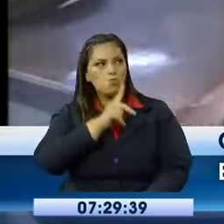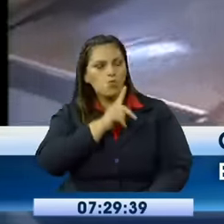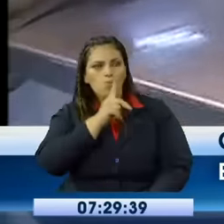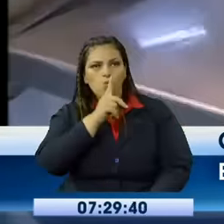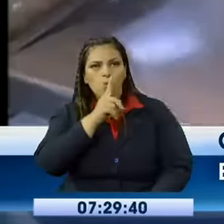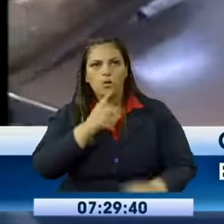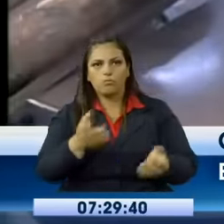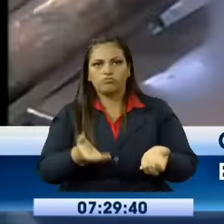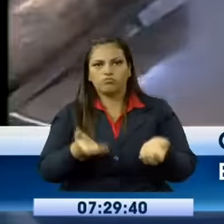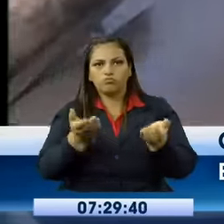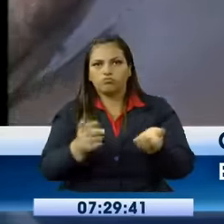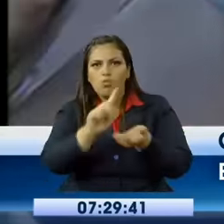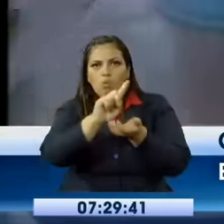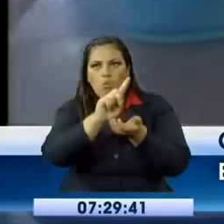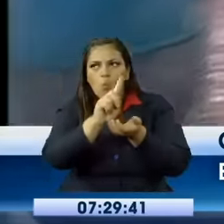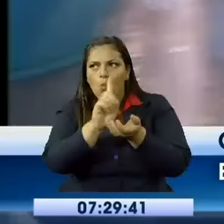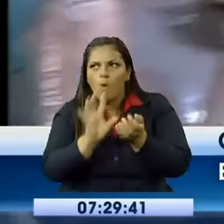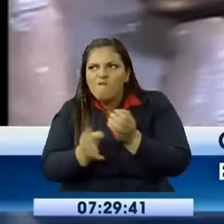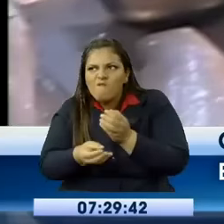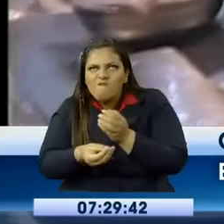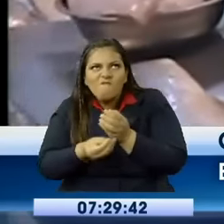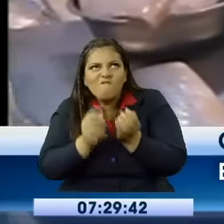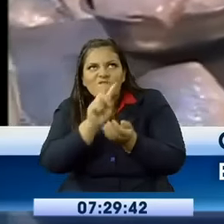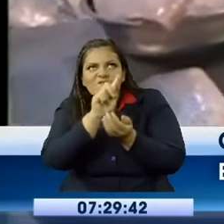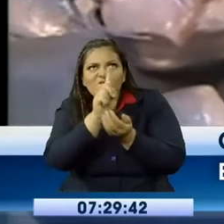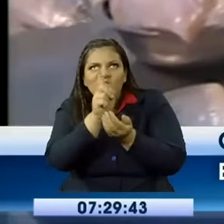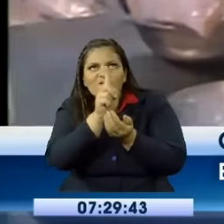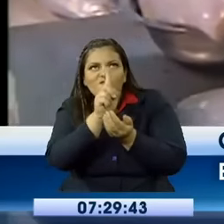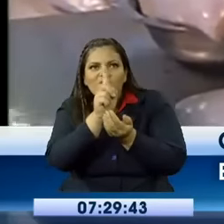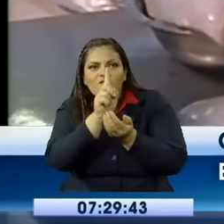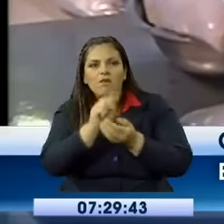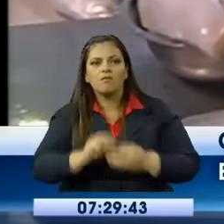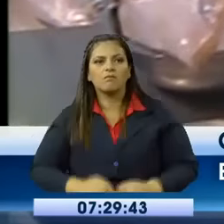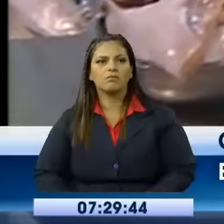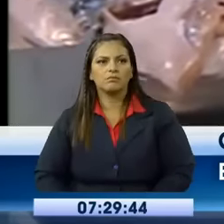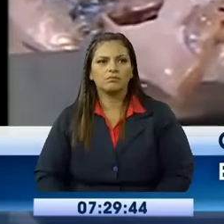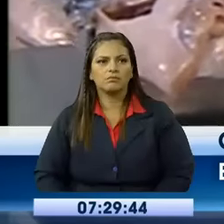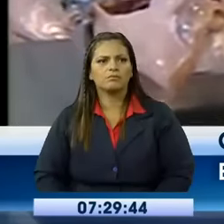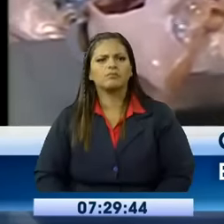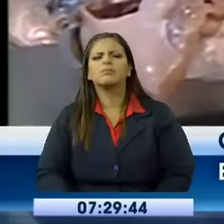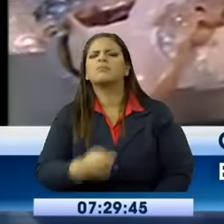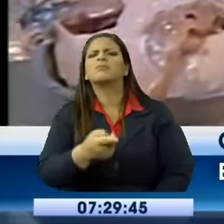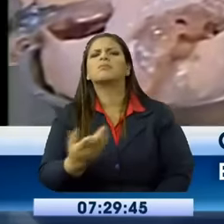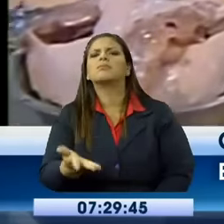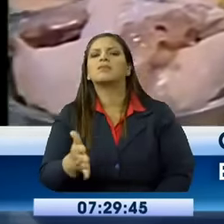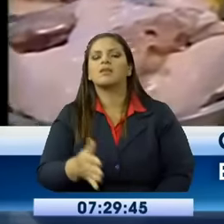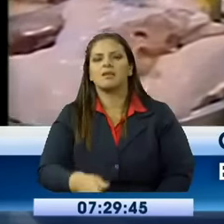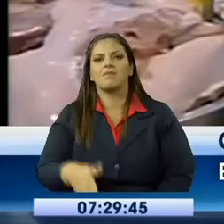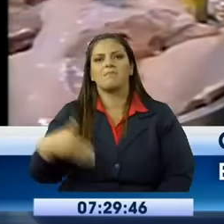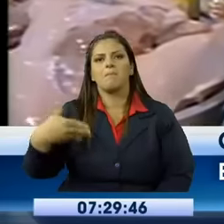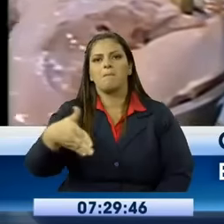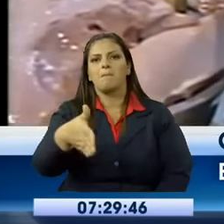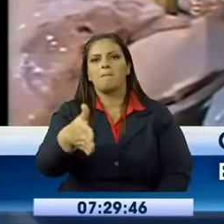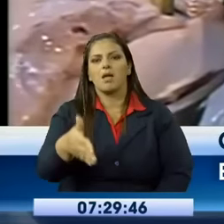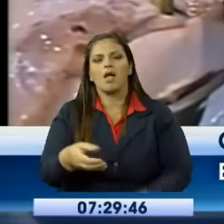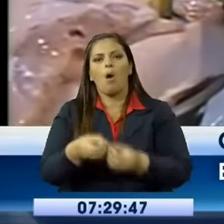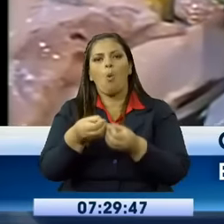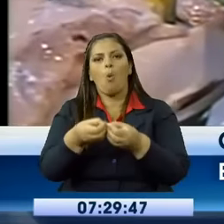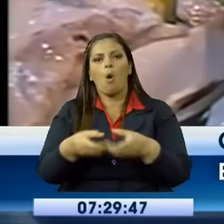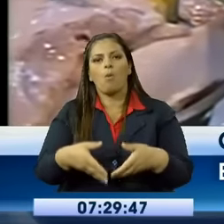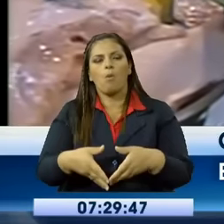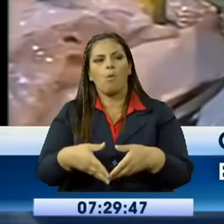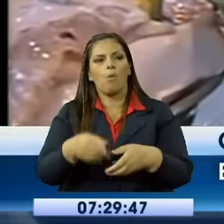Intendencia. Disculpe, ¿qué es esto, amiga? Paradisíaco, esto es para hacer caviar, huevos de pescado. ¿Huevo de pescado?